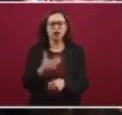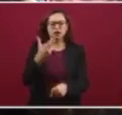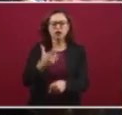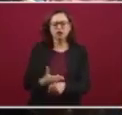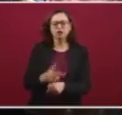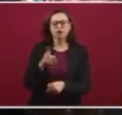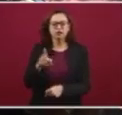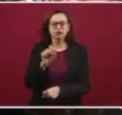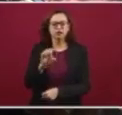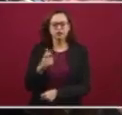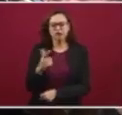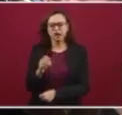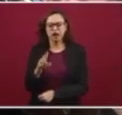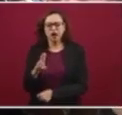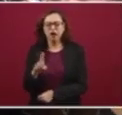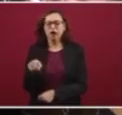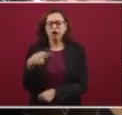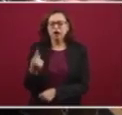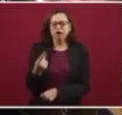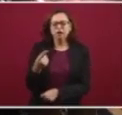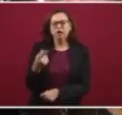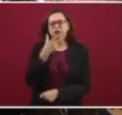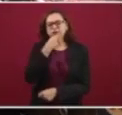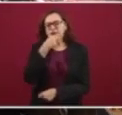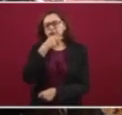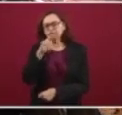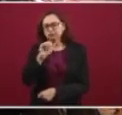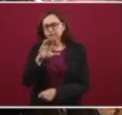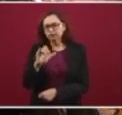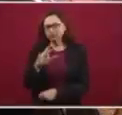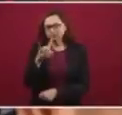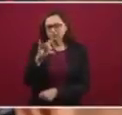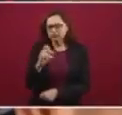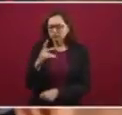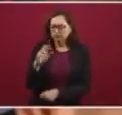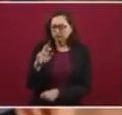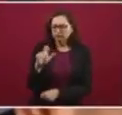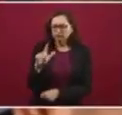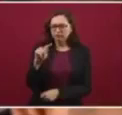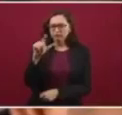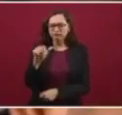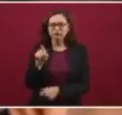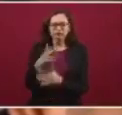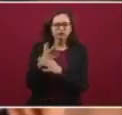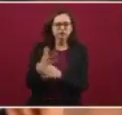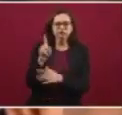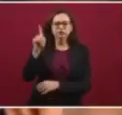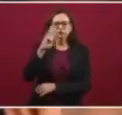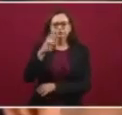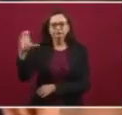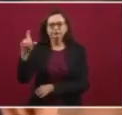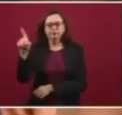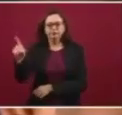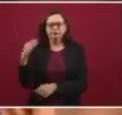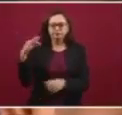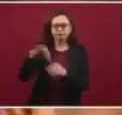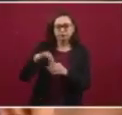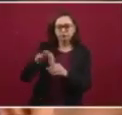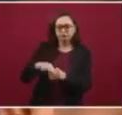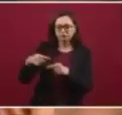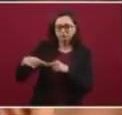columna de Excelsior, hablo de Ricardo Peralta, quien dice que el pueblo de Baja California no sabía que votaba